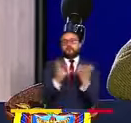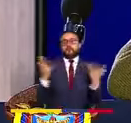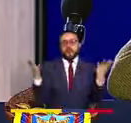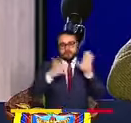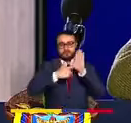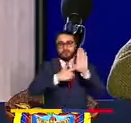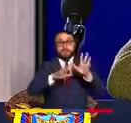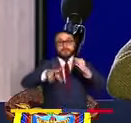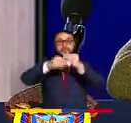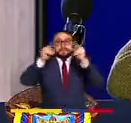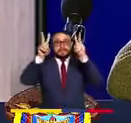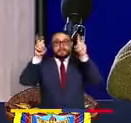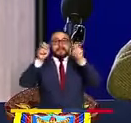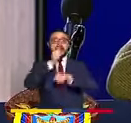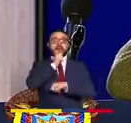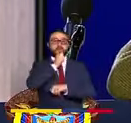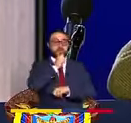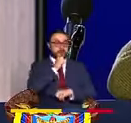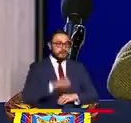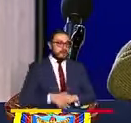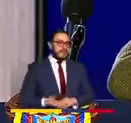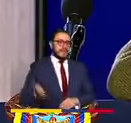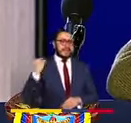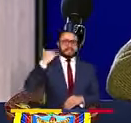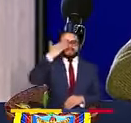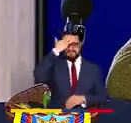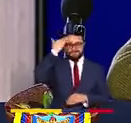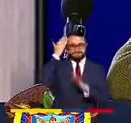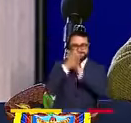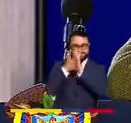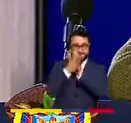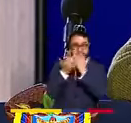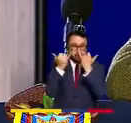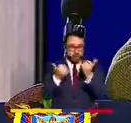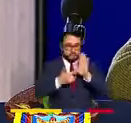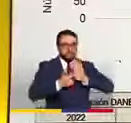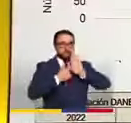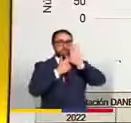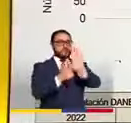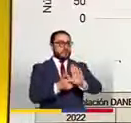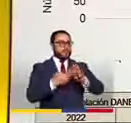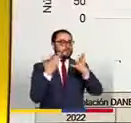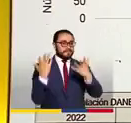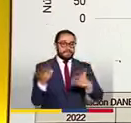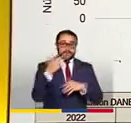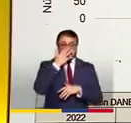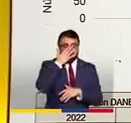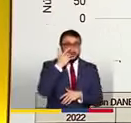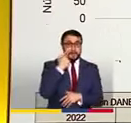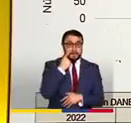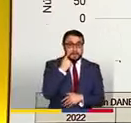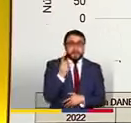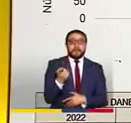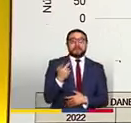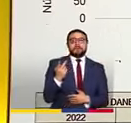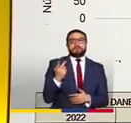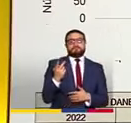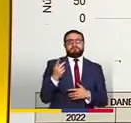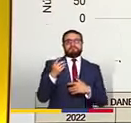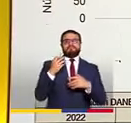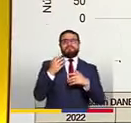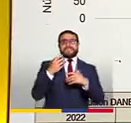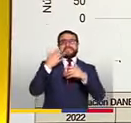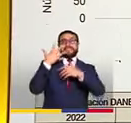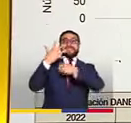Y aquí se nos saltó la vez pasada, pero este es la desnutrición aguda en menores de